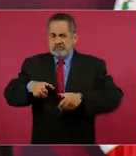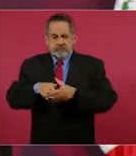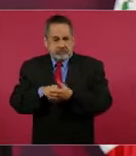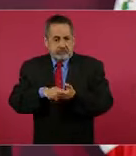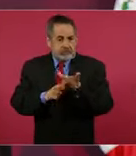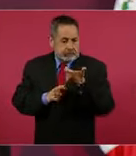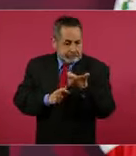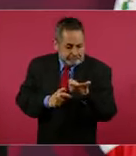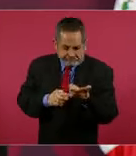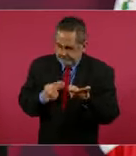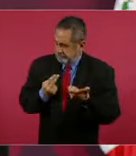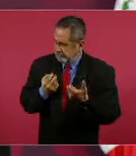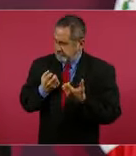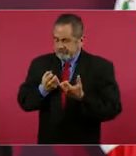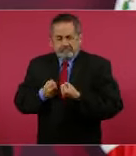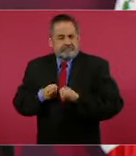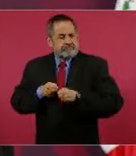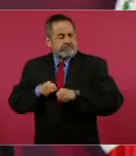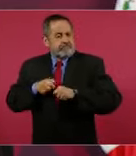dinero.